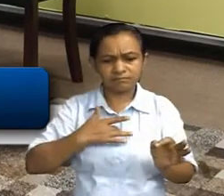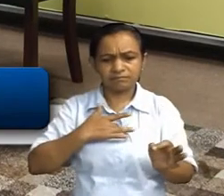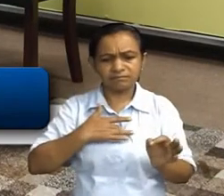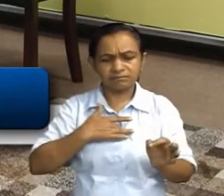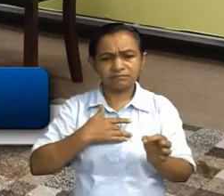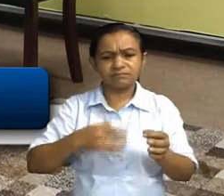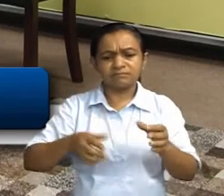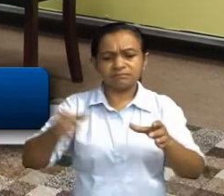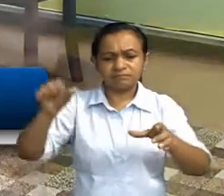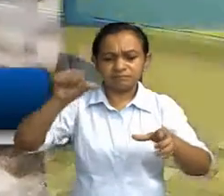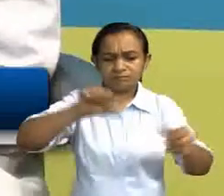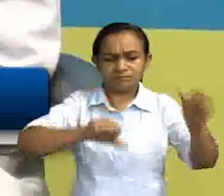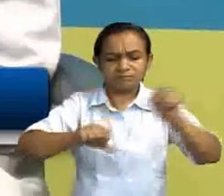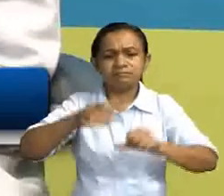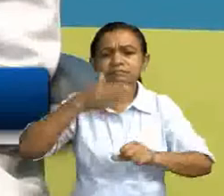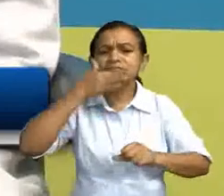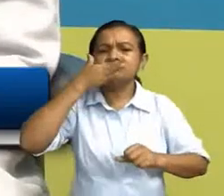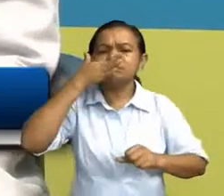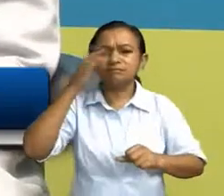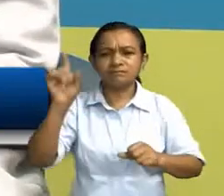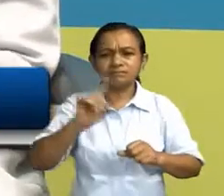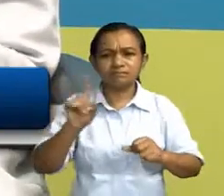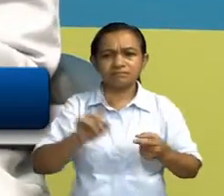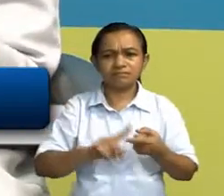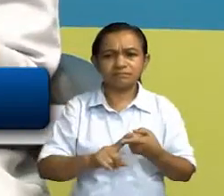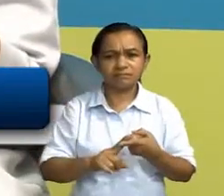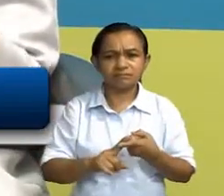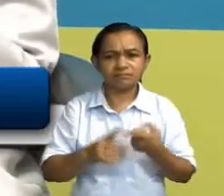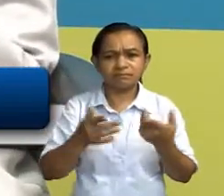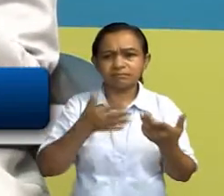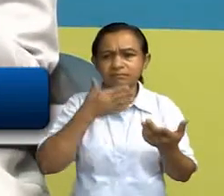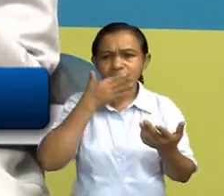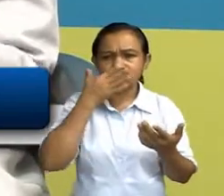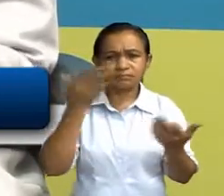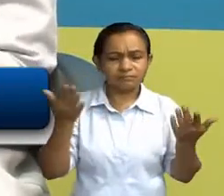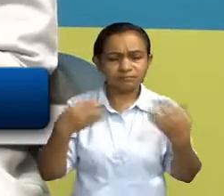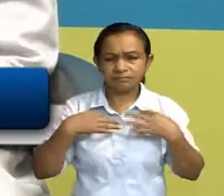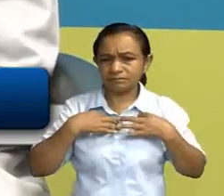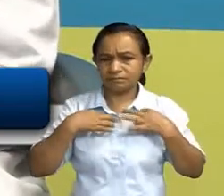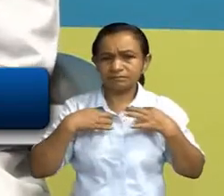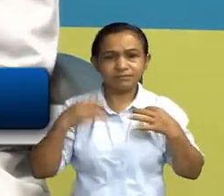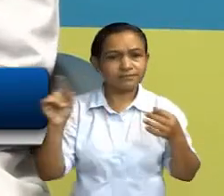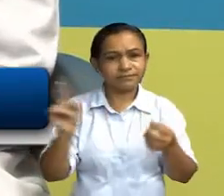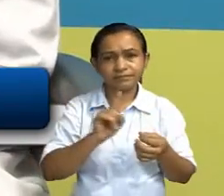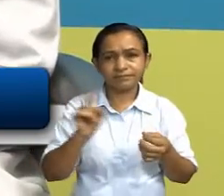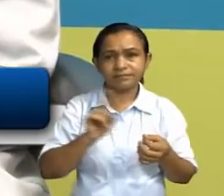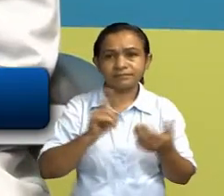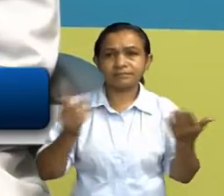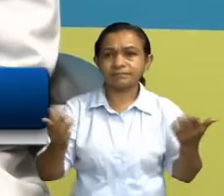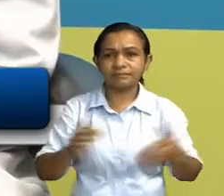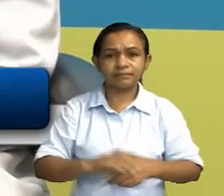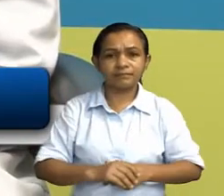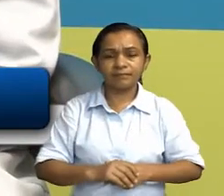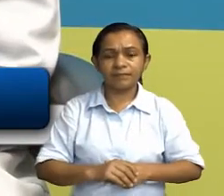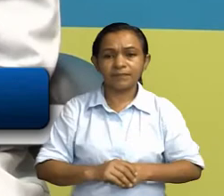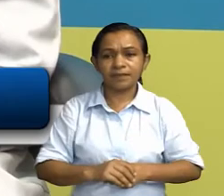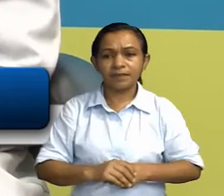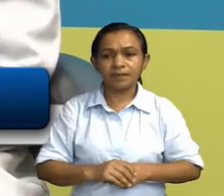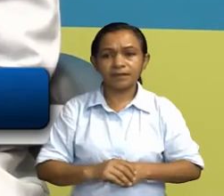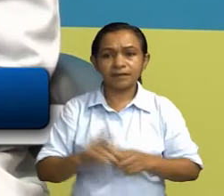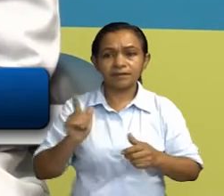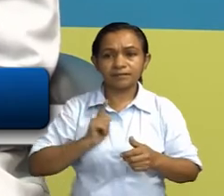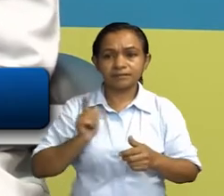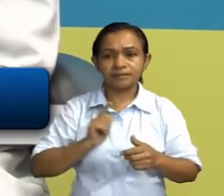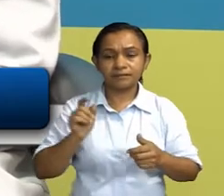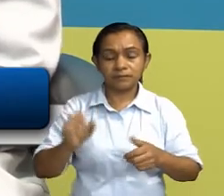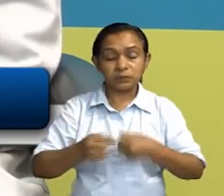de otros adhesivos como para causar olor en la ropa. Algunos inclusive tienen